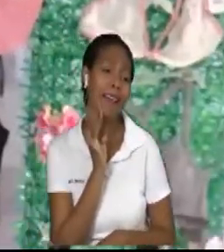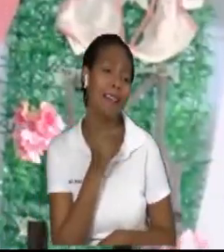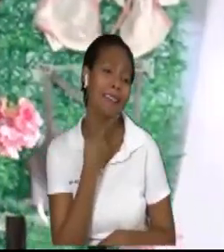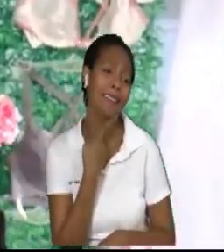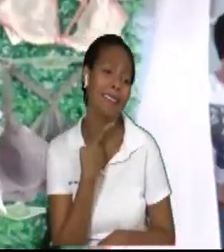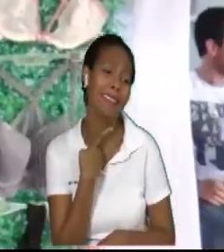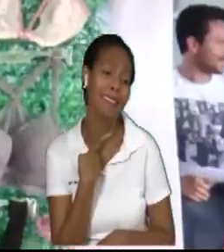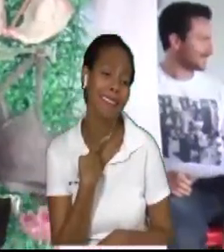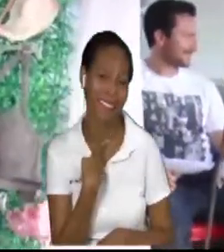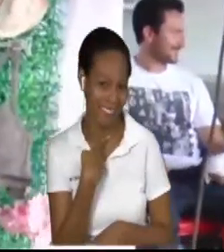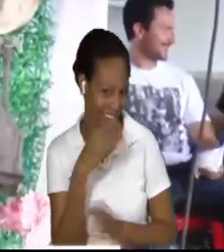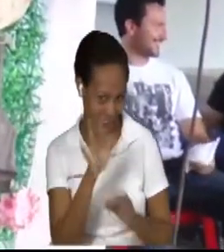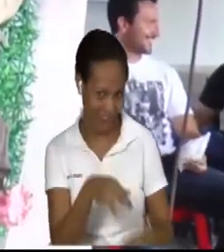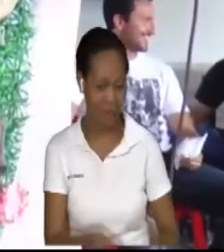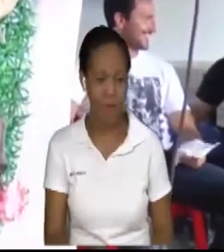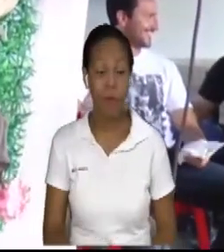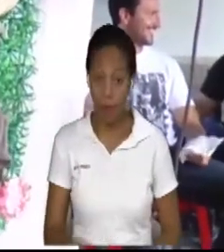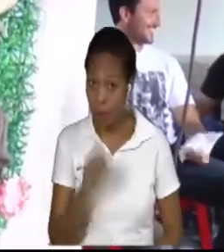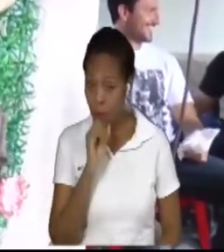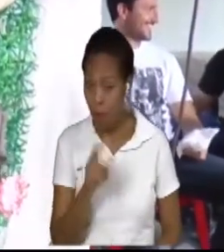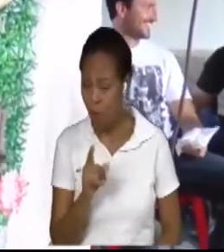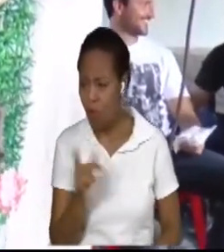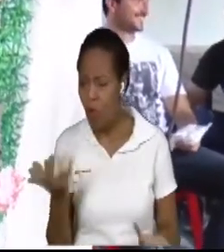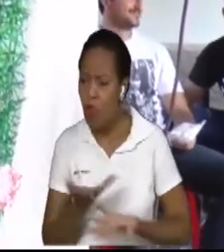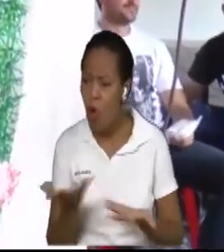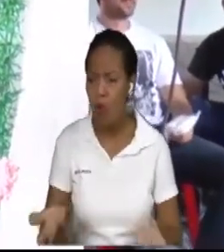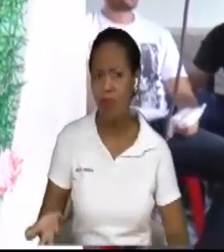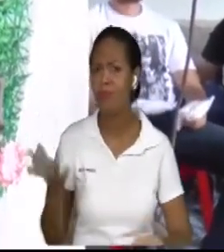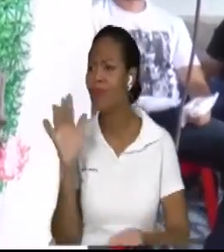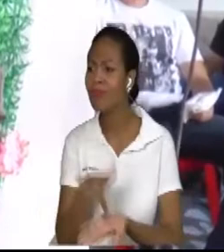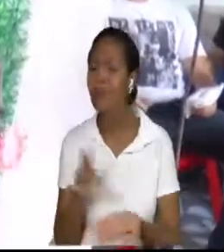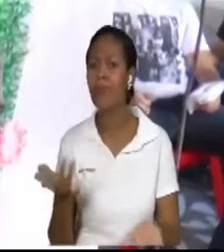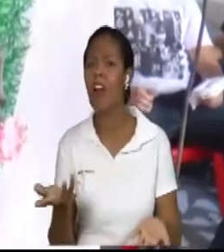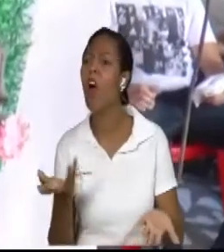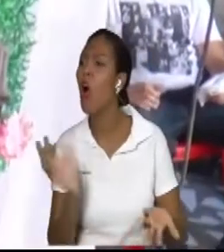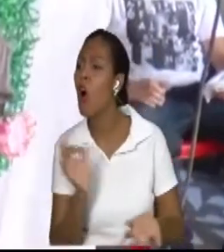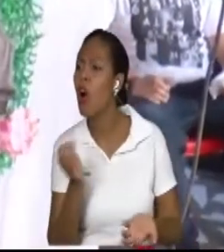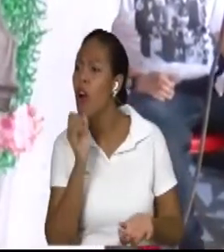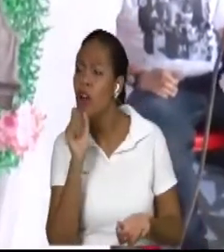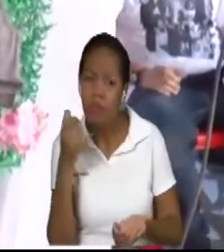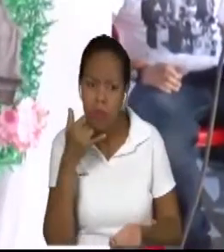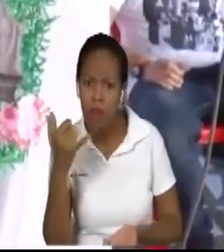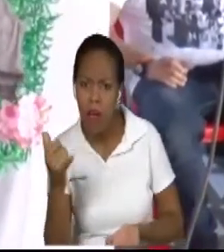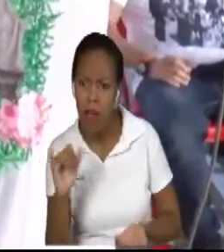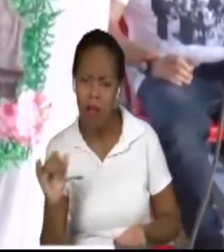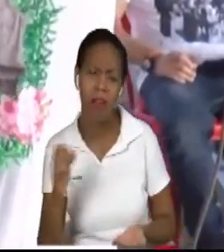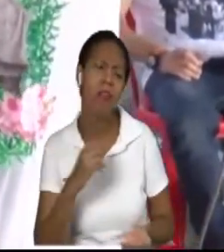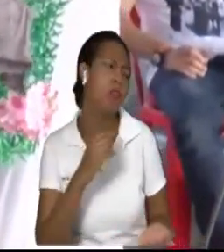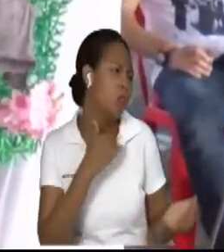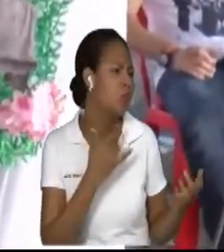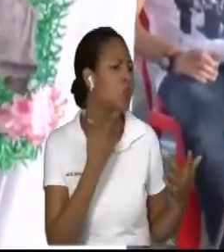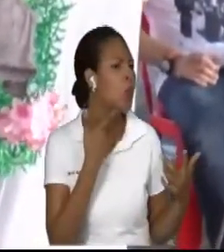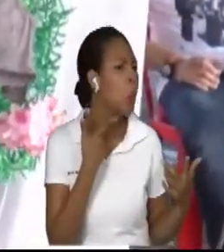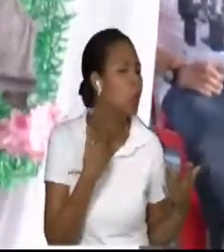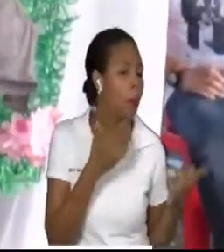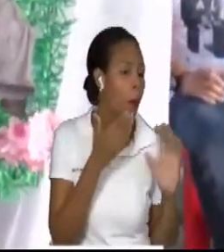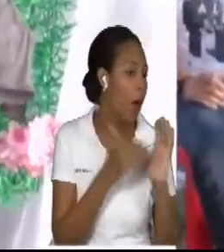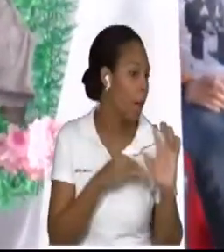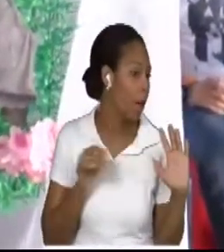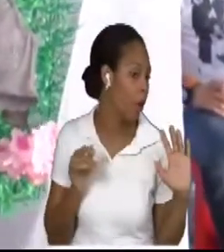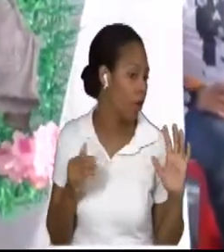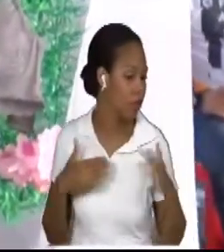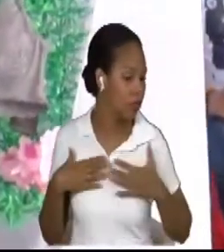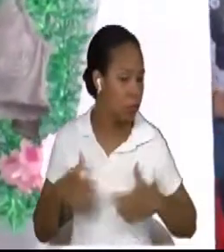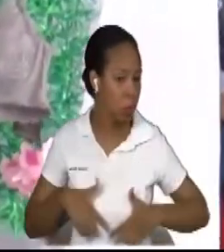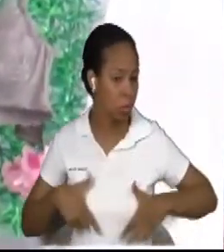dónde podemos encontrar la tienda, cómo nos podemos comunicar con ustedes, cómo podemos de pronto decir, ya, a mí me gustó, por ejemplo, esta ropita